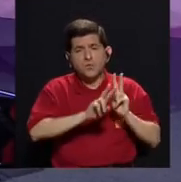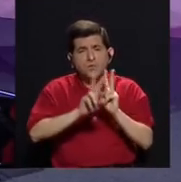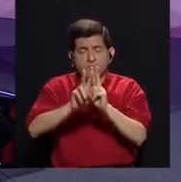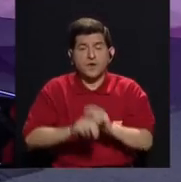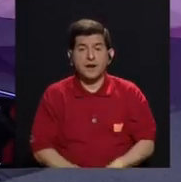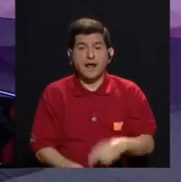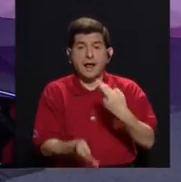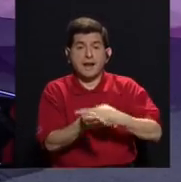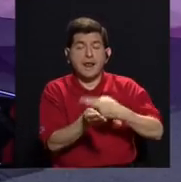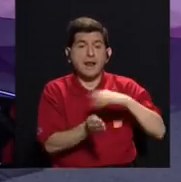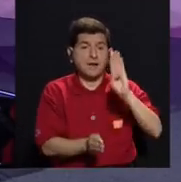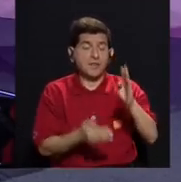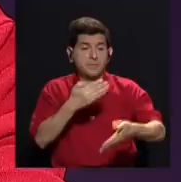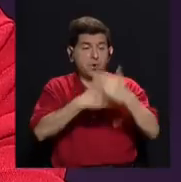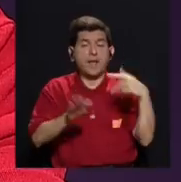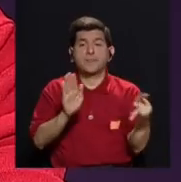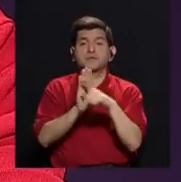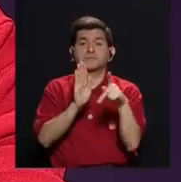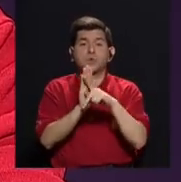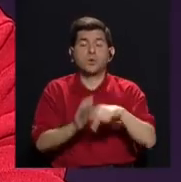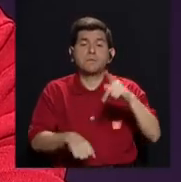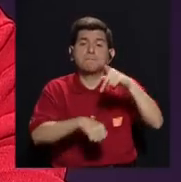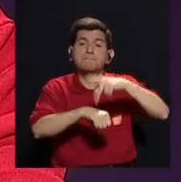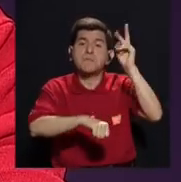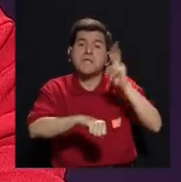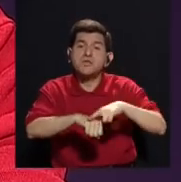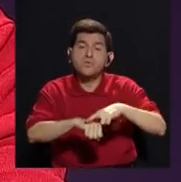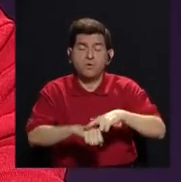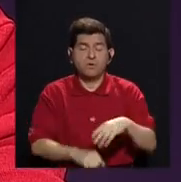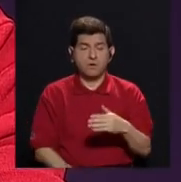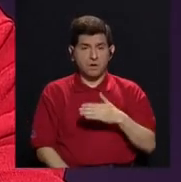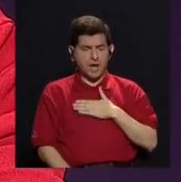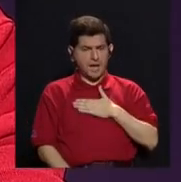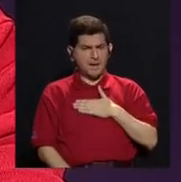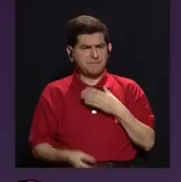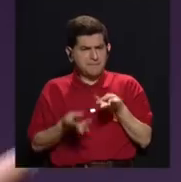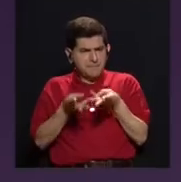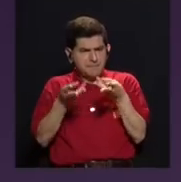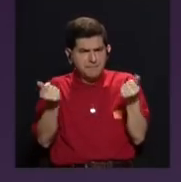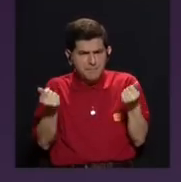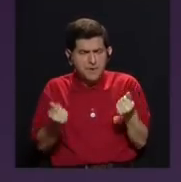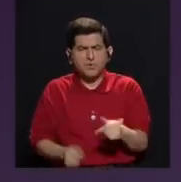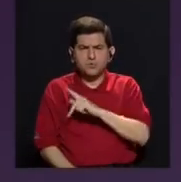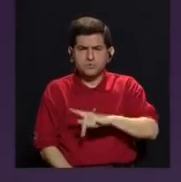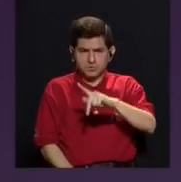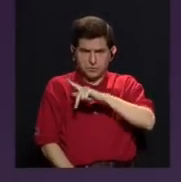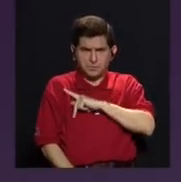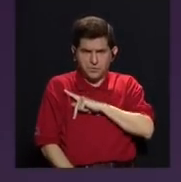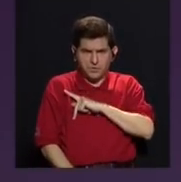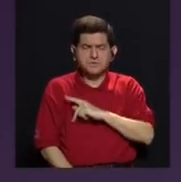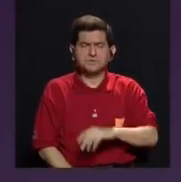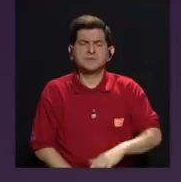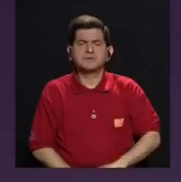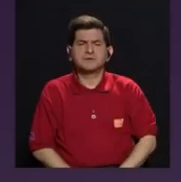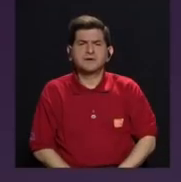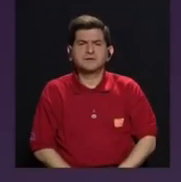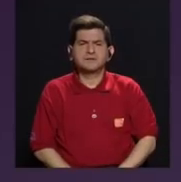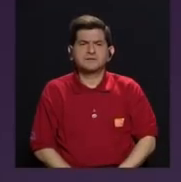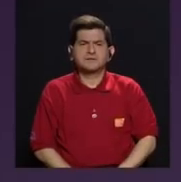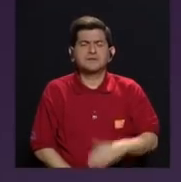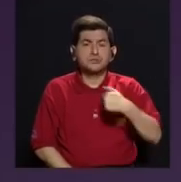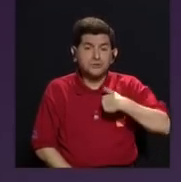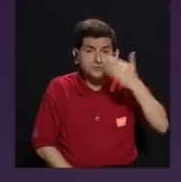era un ritmo que era prohibido en puerto rico entonces también eso pues me genera también algo muy personal y